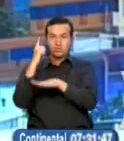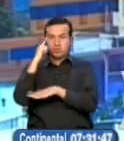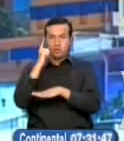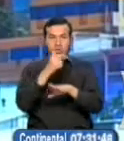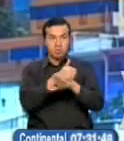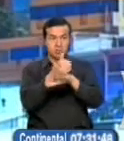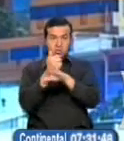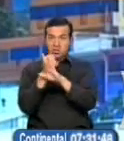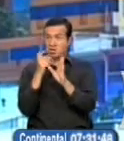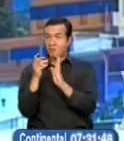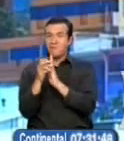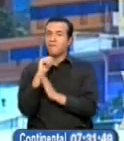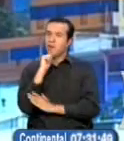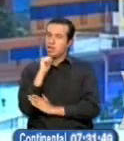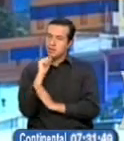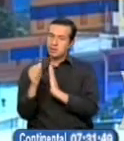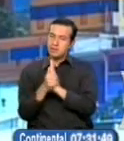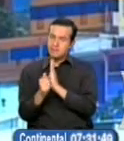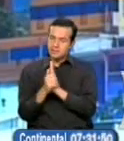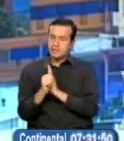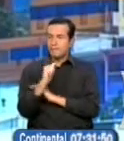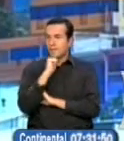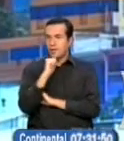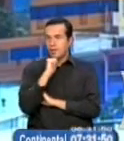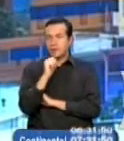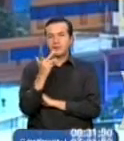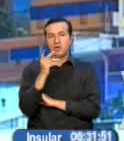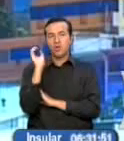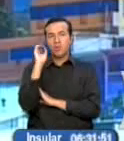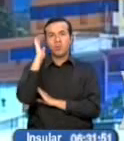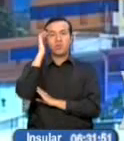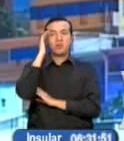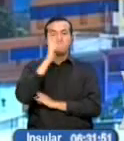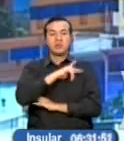están debidamente capacitados o están realmente